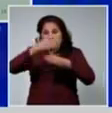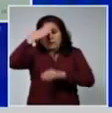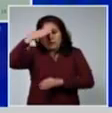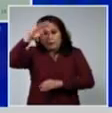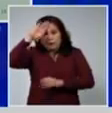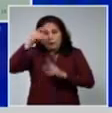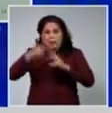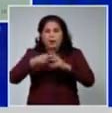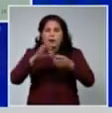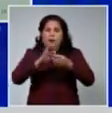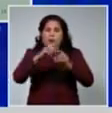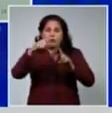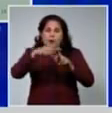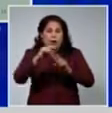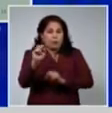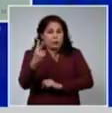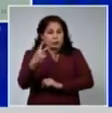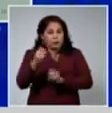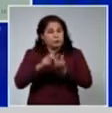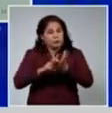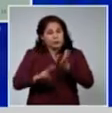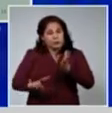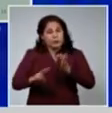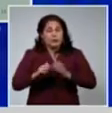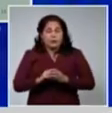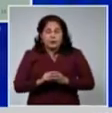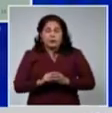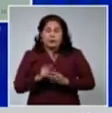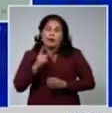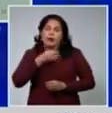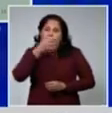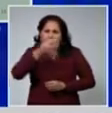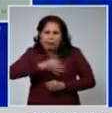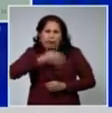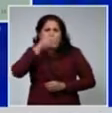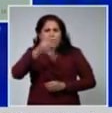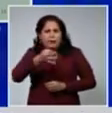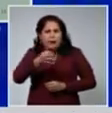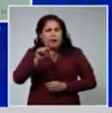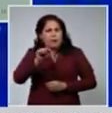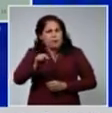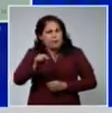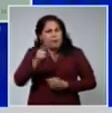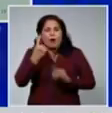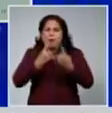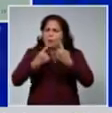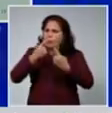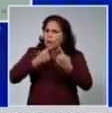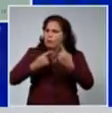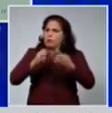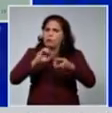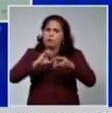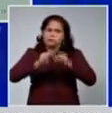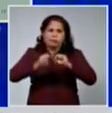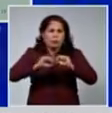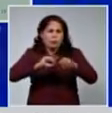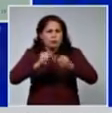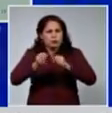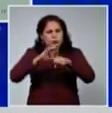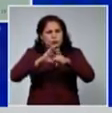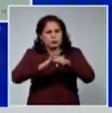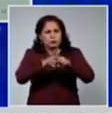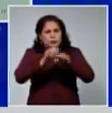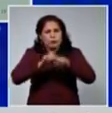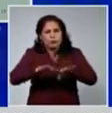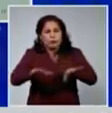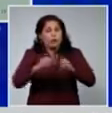la provincia pero como servicio se ha dedicado al mundo controlando la fuerte transmisión